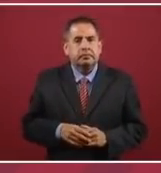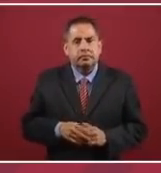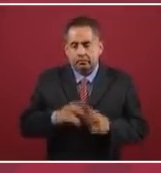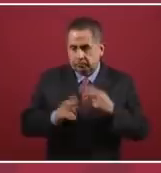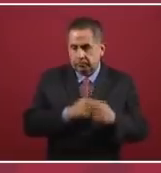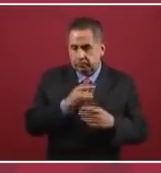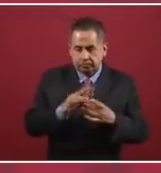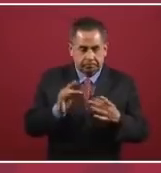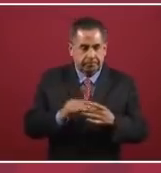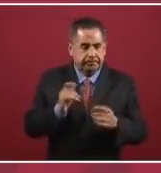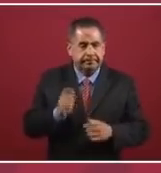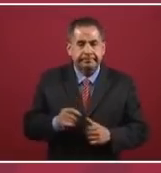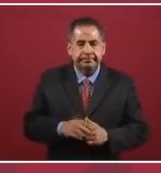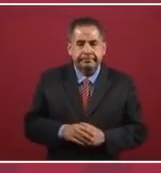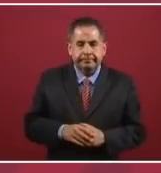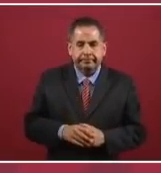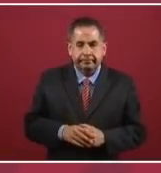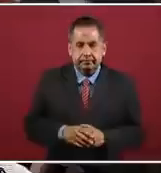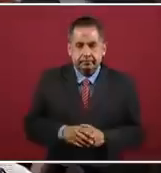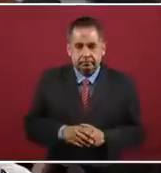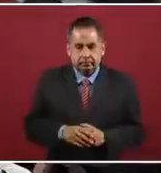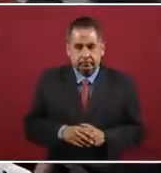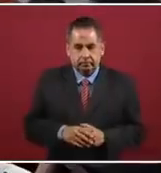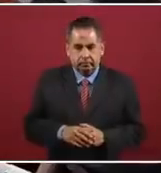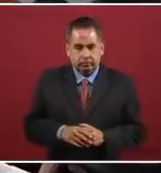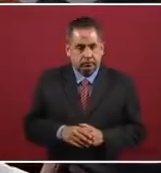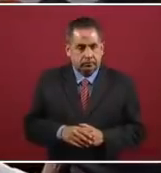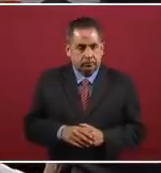vamos a estar